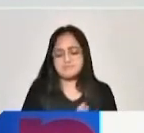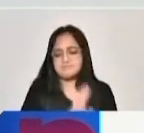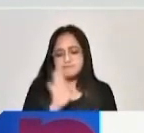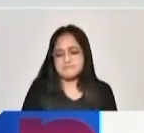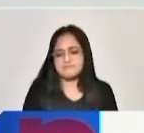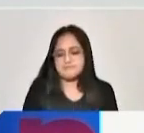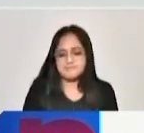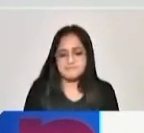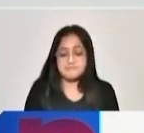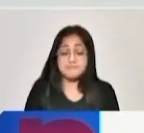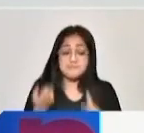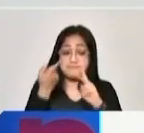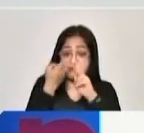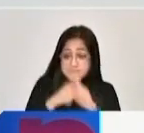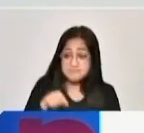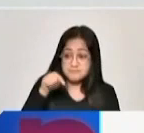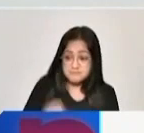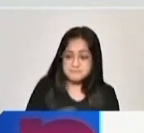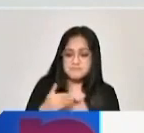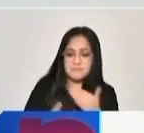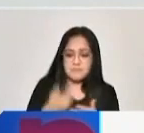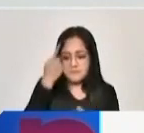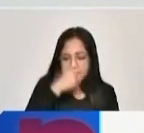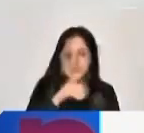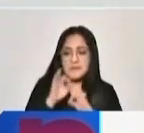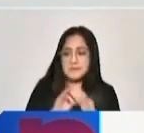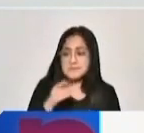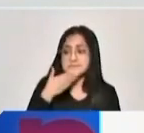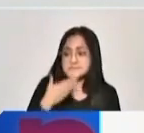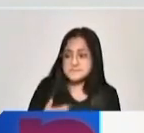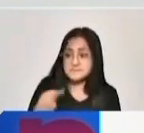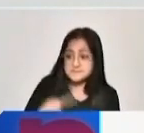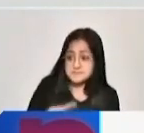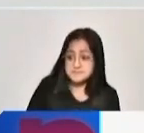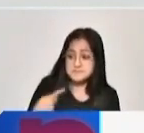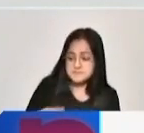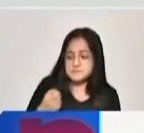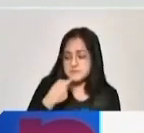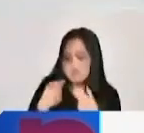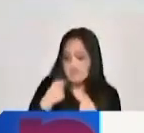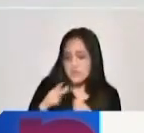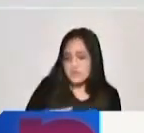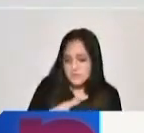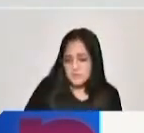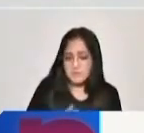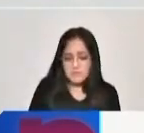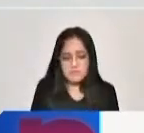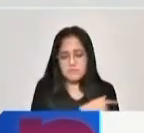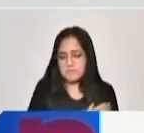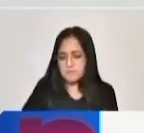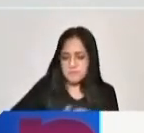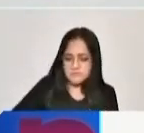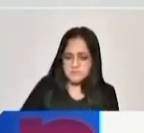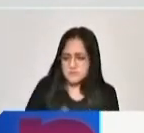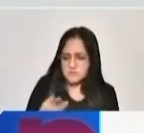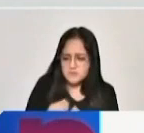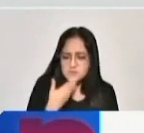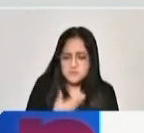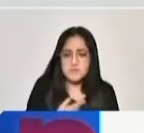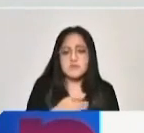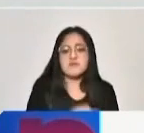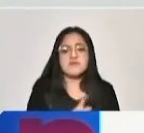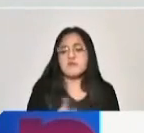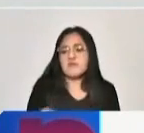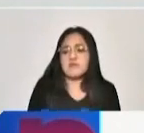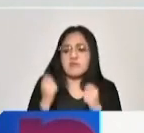patología inicial no fue tratada o manejado suspendieron el manejo durante un largo tiempo y ellos son